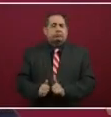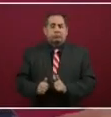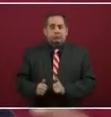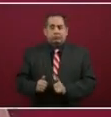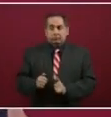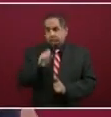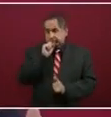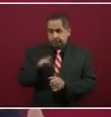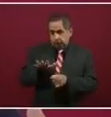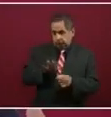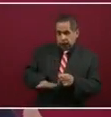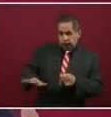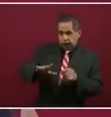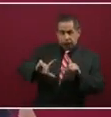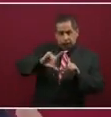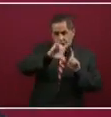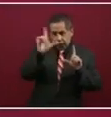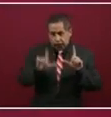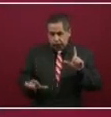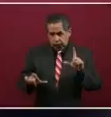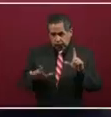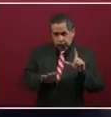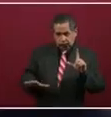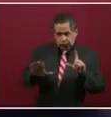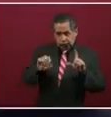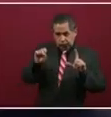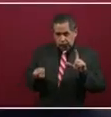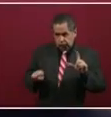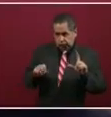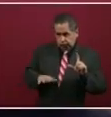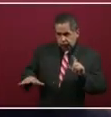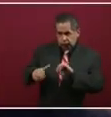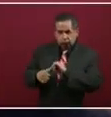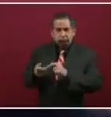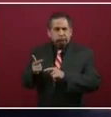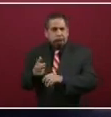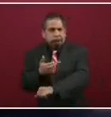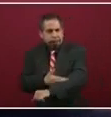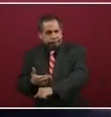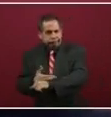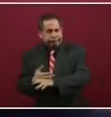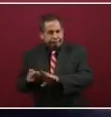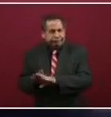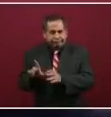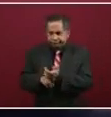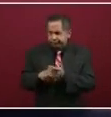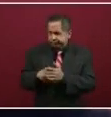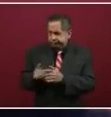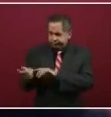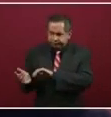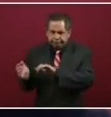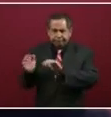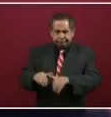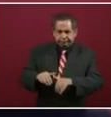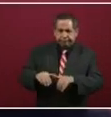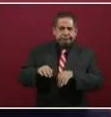la misma región. Pero hay que buscar los mecanismos para integrarlos,